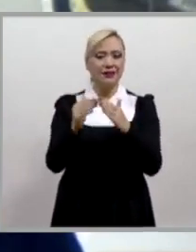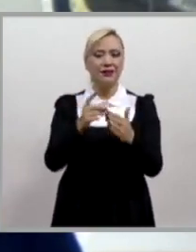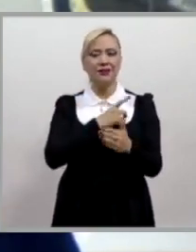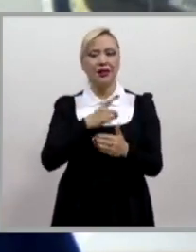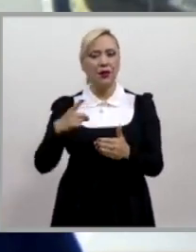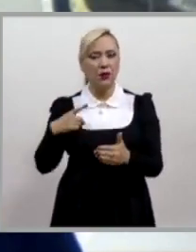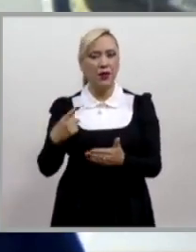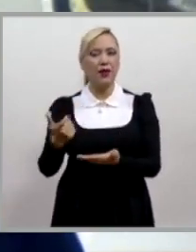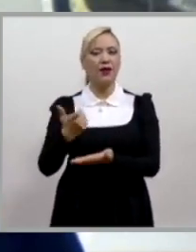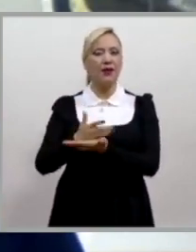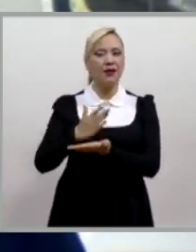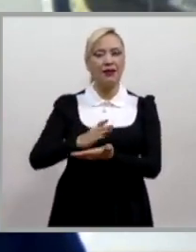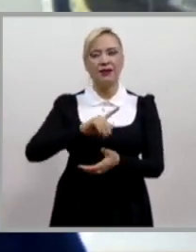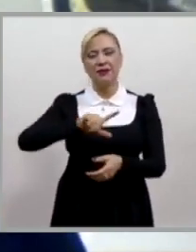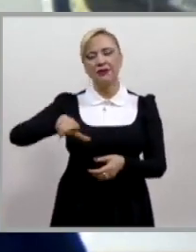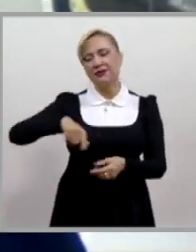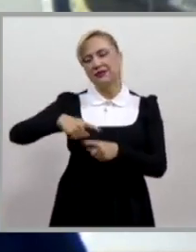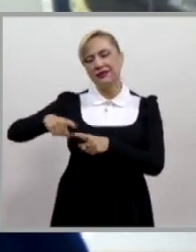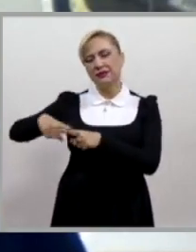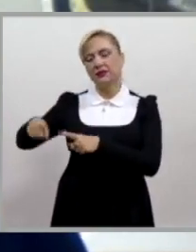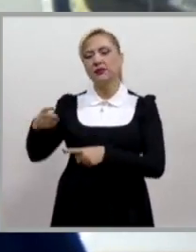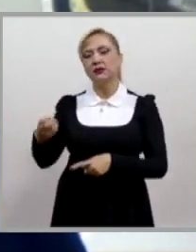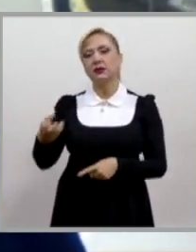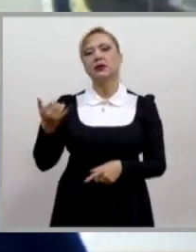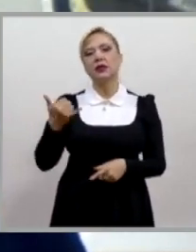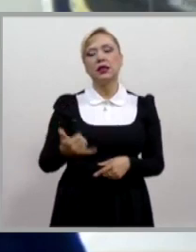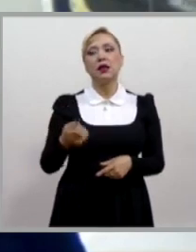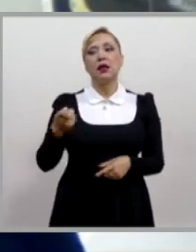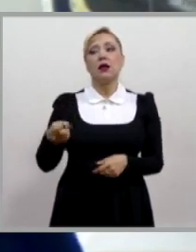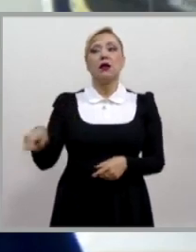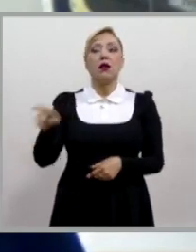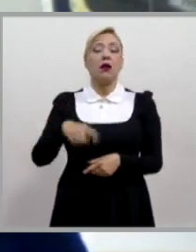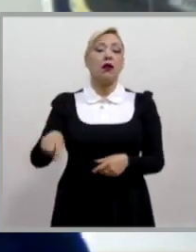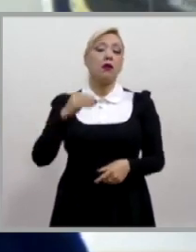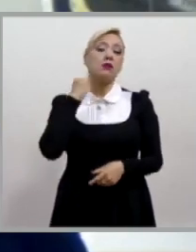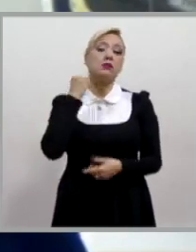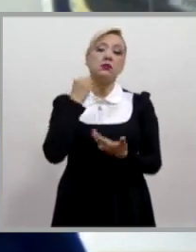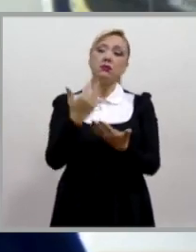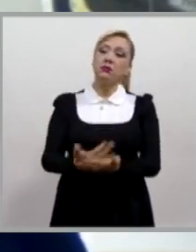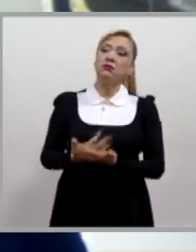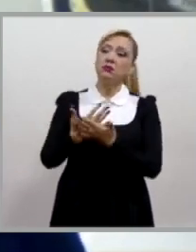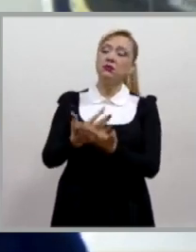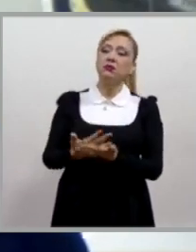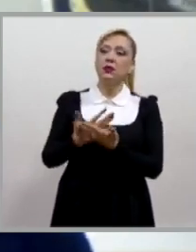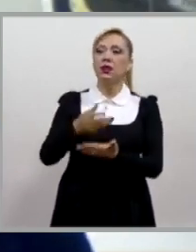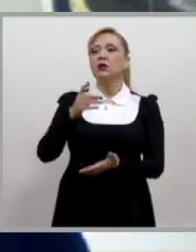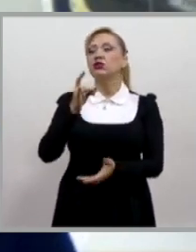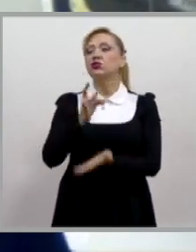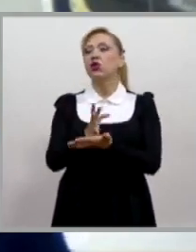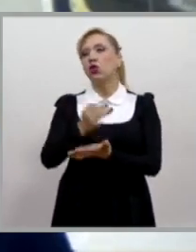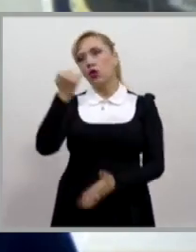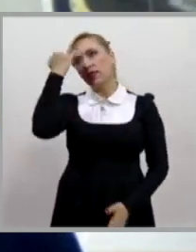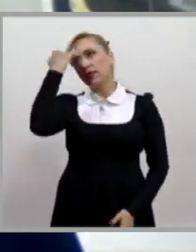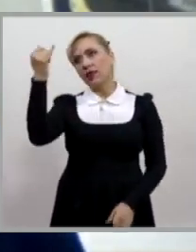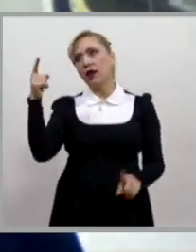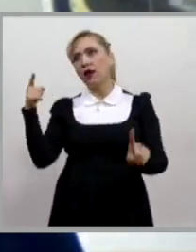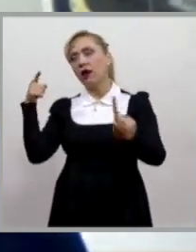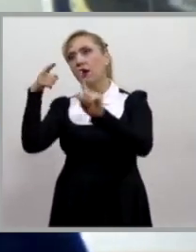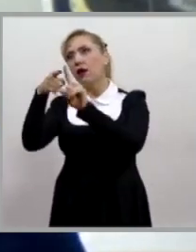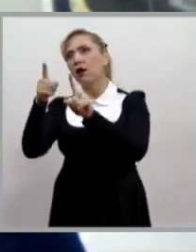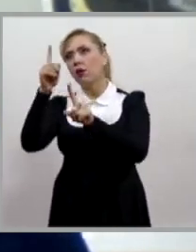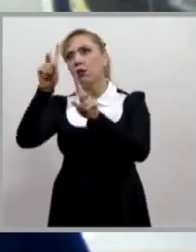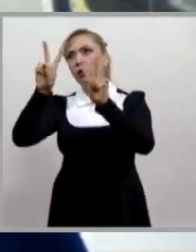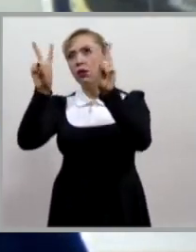que sí tenemos el gremio jurídico es que solo hemos dado soluciones dogmáticas y no de política pública. Hay que recordar que